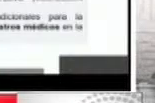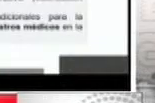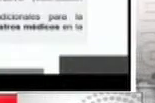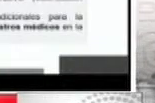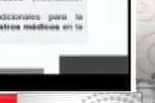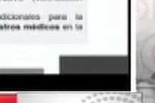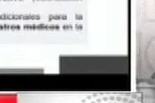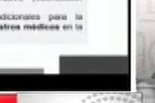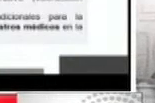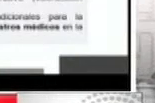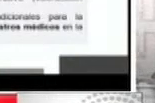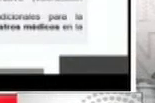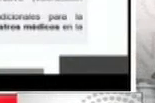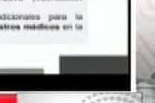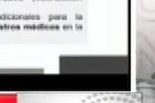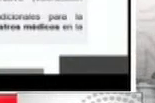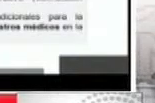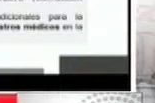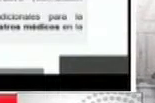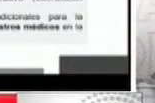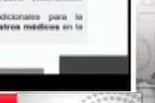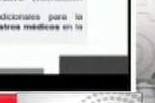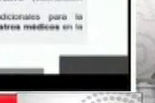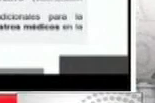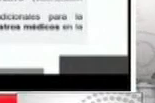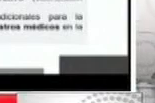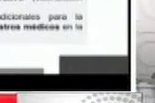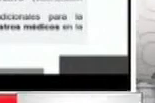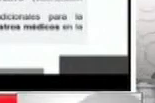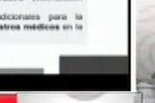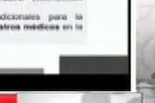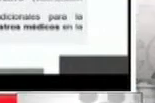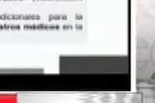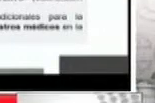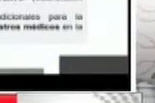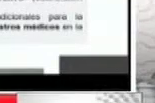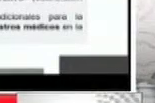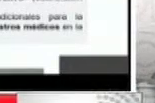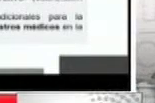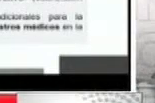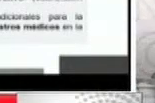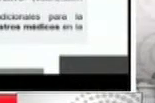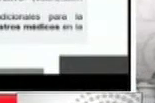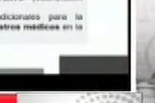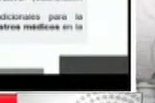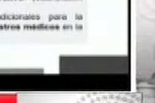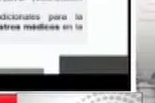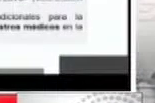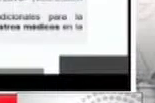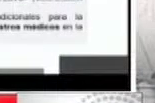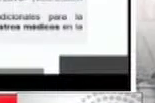incremento del 5%, definitivamente, ¿no? Y eso yo quiero ser absolutamente claro. Este presupuesto nos puede